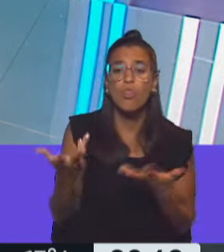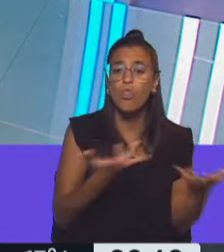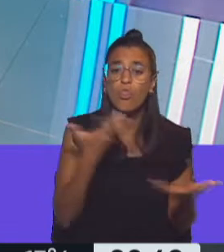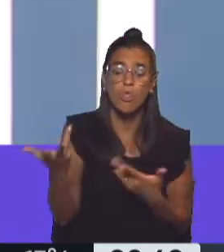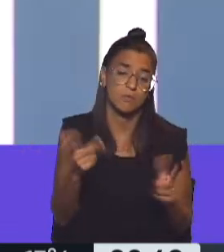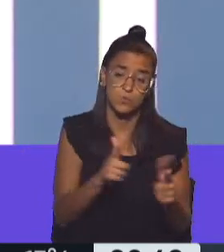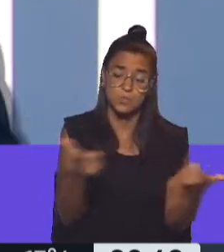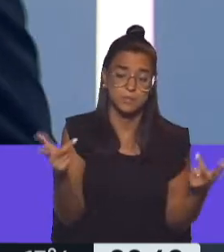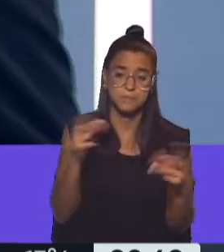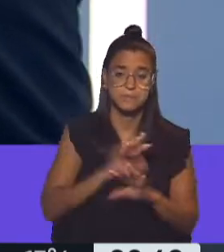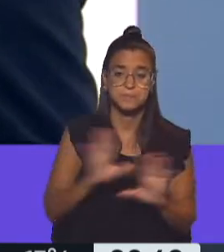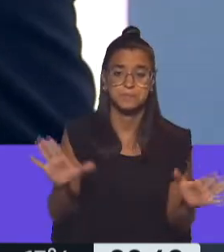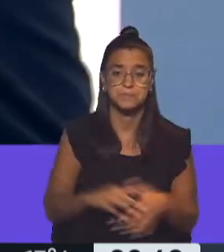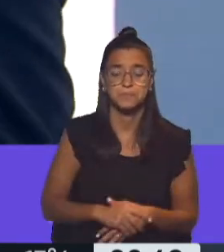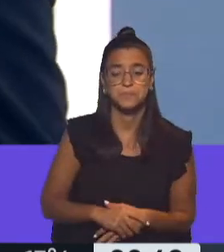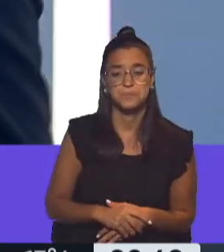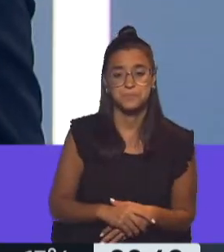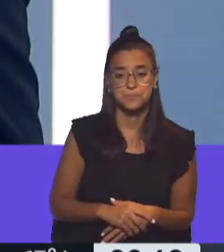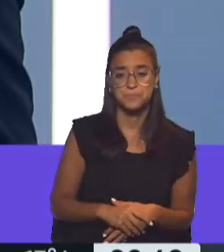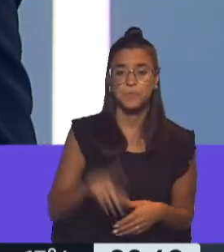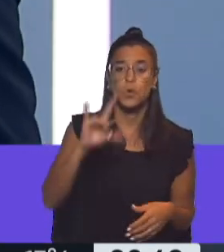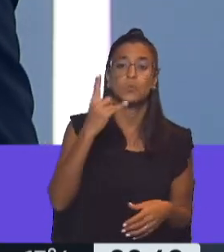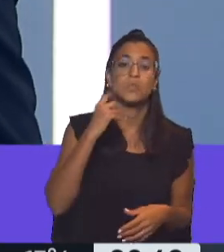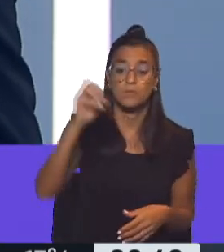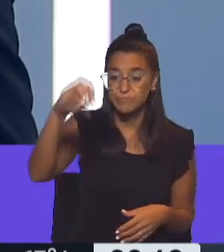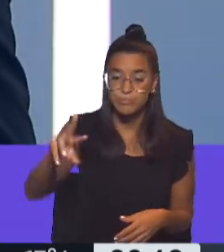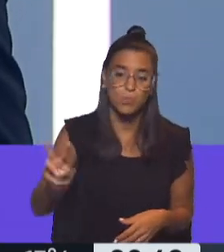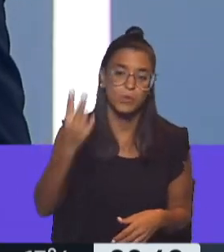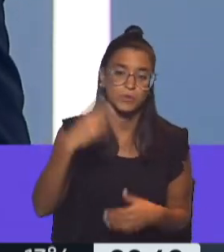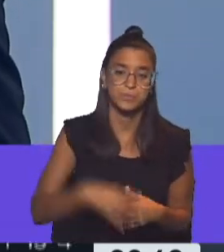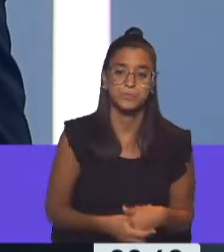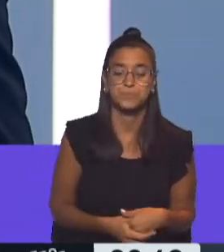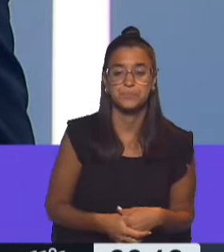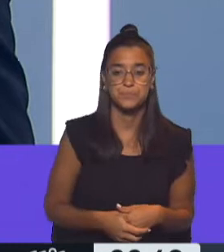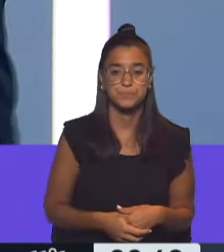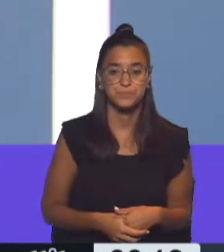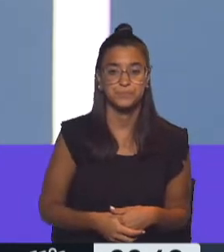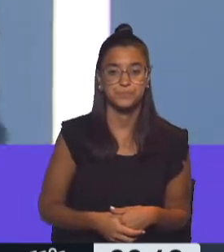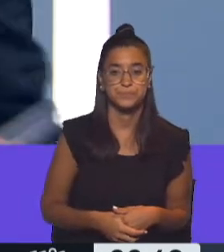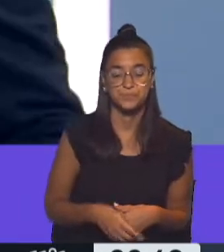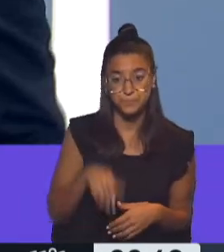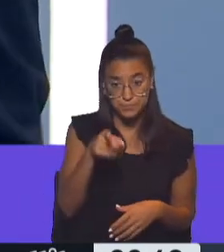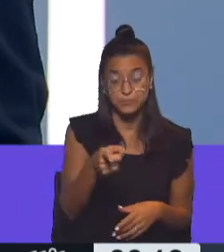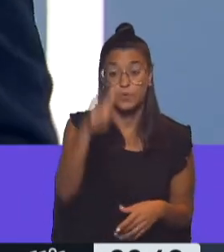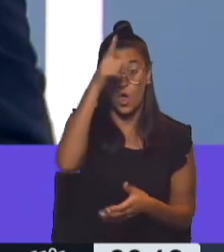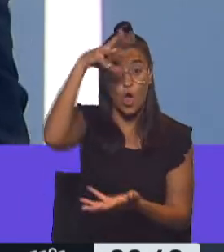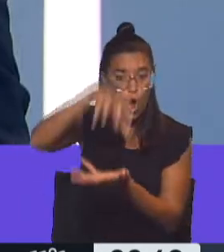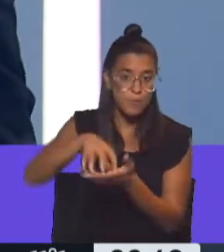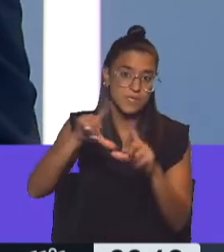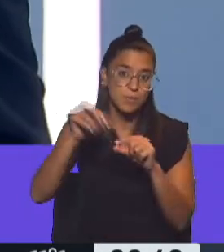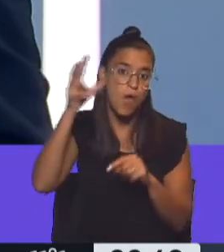luciano está russian aparece muerto en esa comisaría pasó